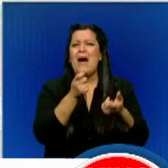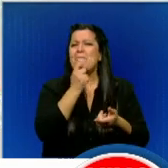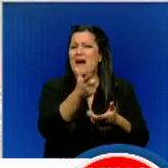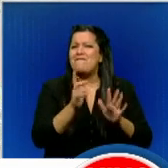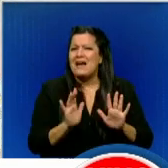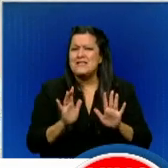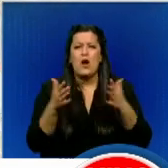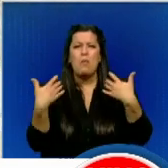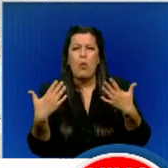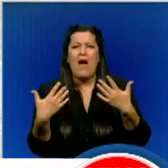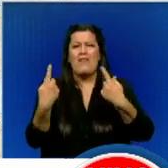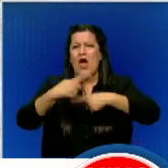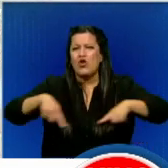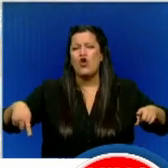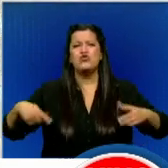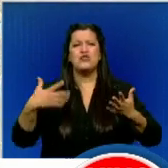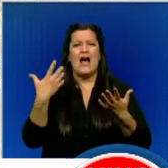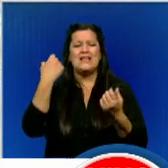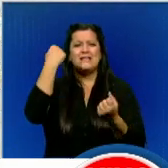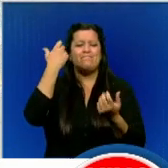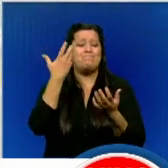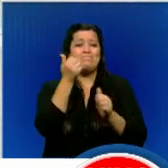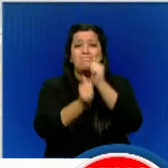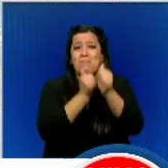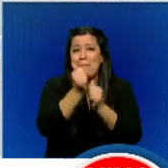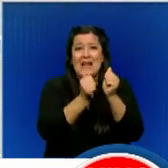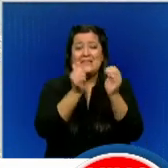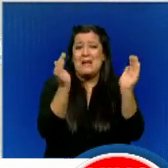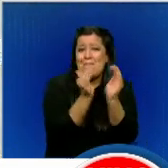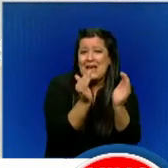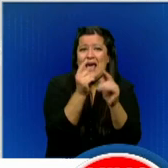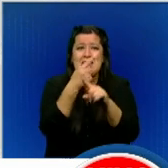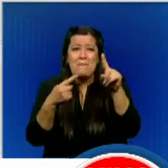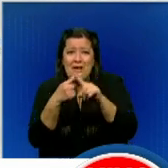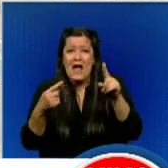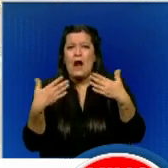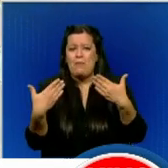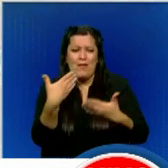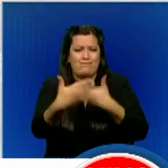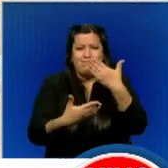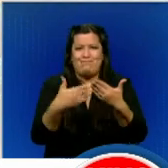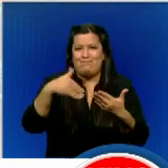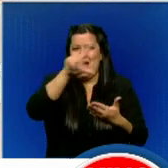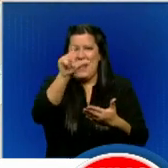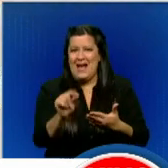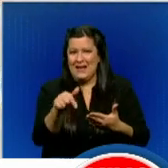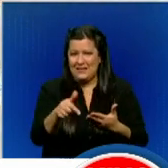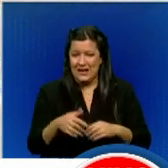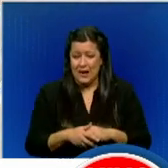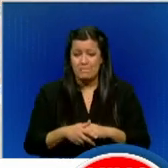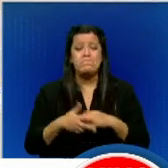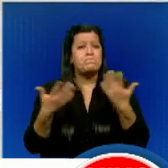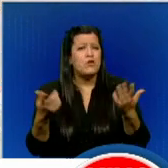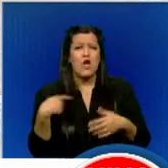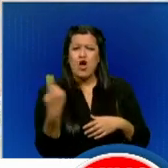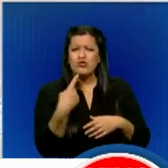accionar la actividad de las pequeñas y medianas empresas en la república argentina así